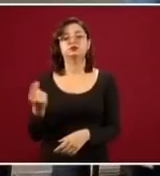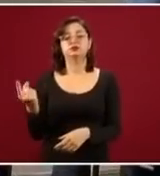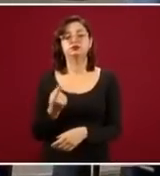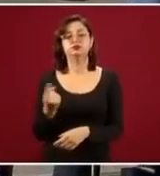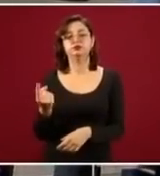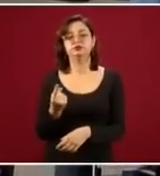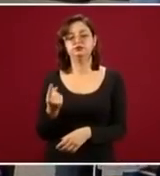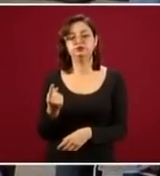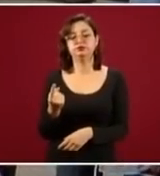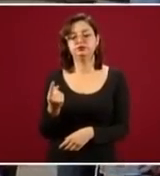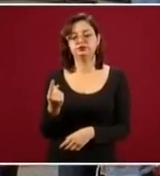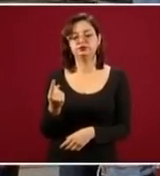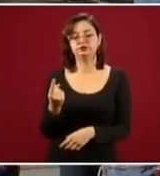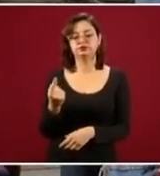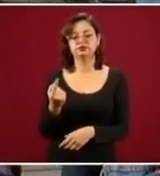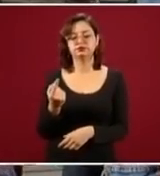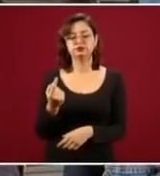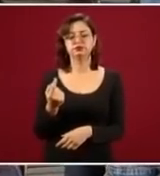era